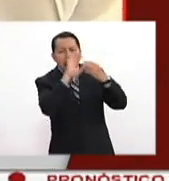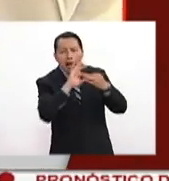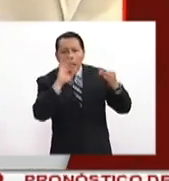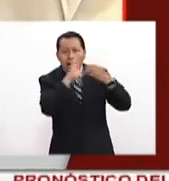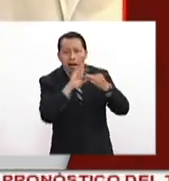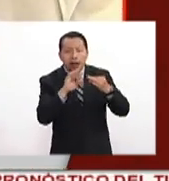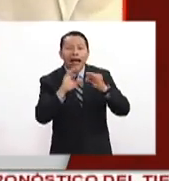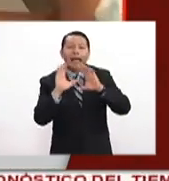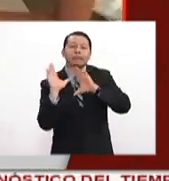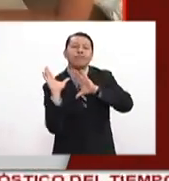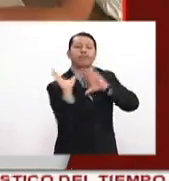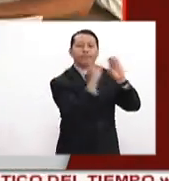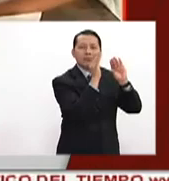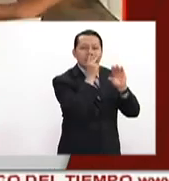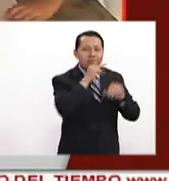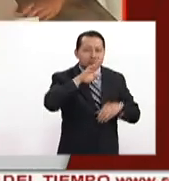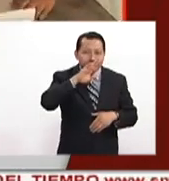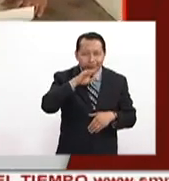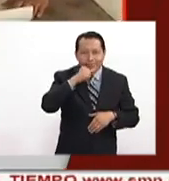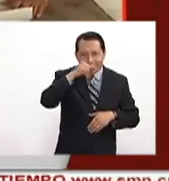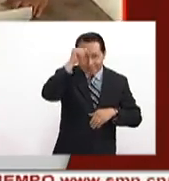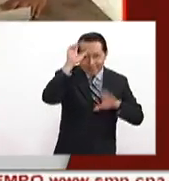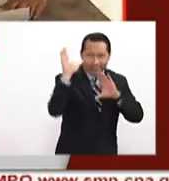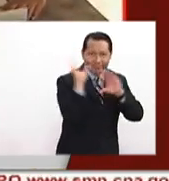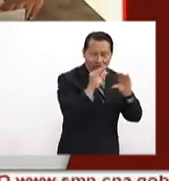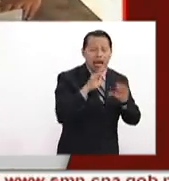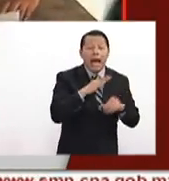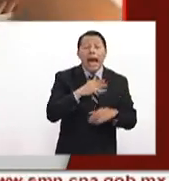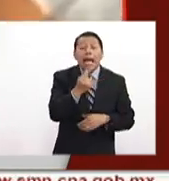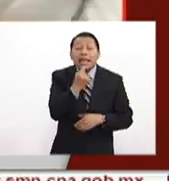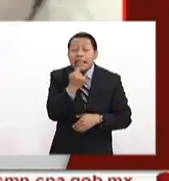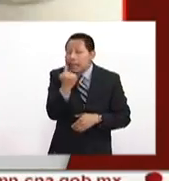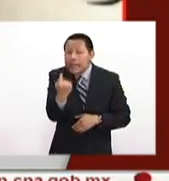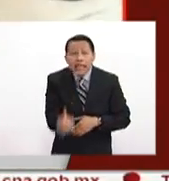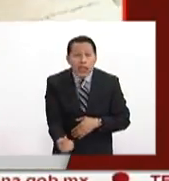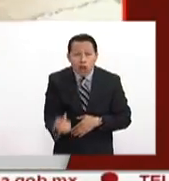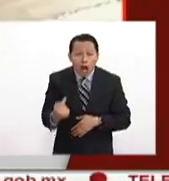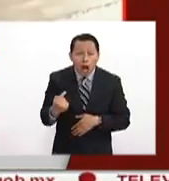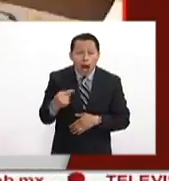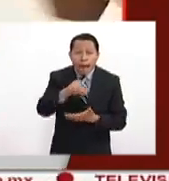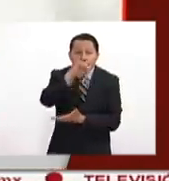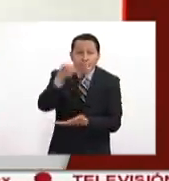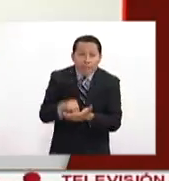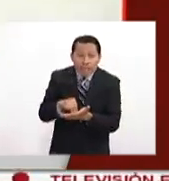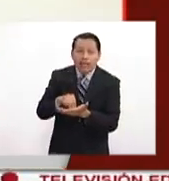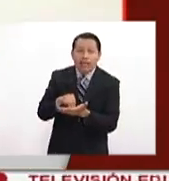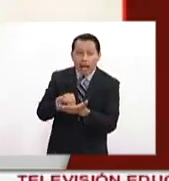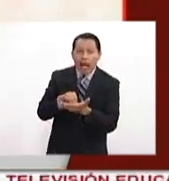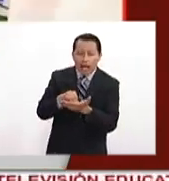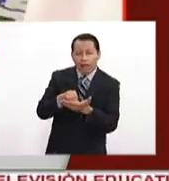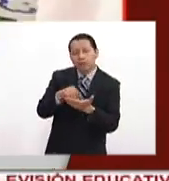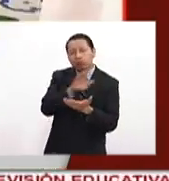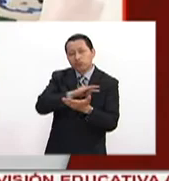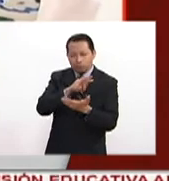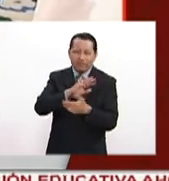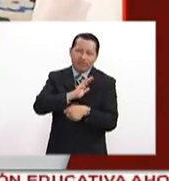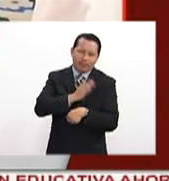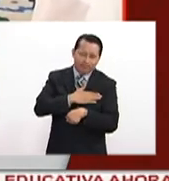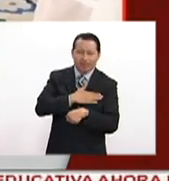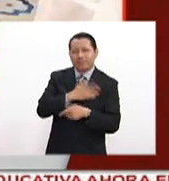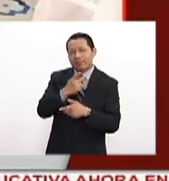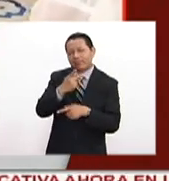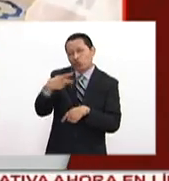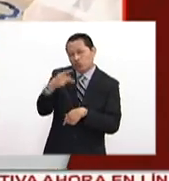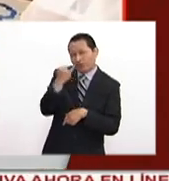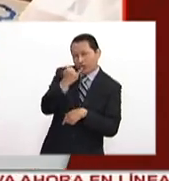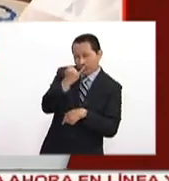alfabetizando. Tuvimos un niño de Mérida, maya parlante. Entonces lo trajimos a la Ciudad de México a premiarlo,